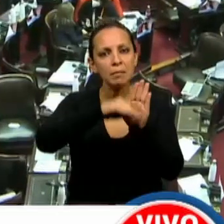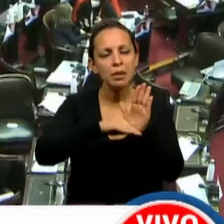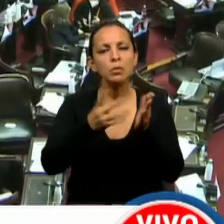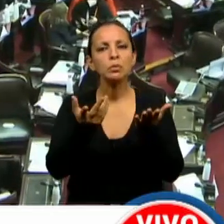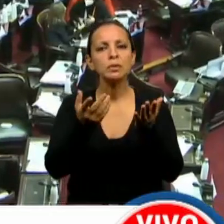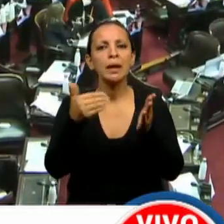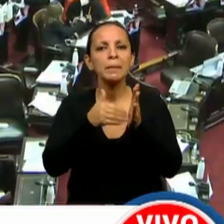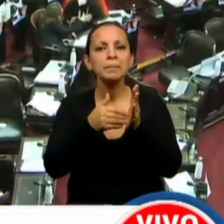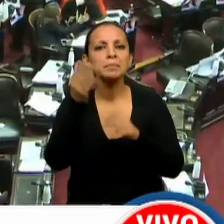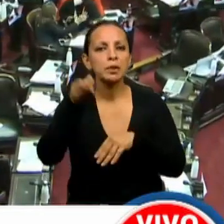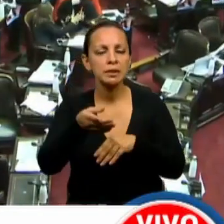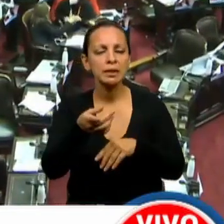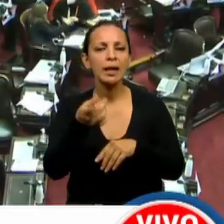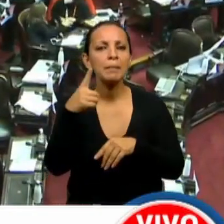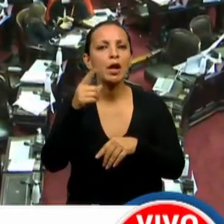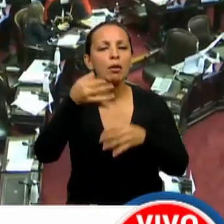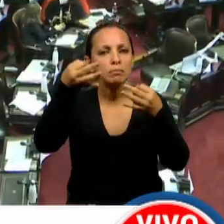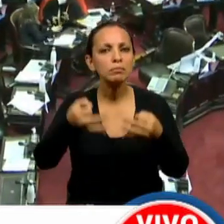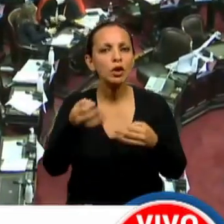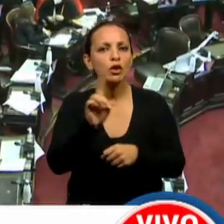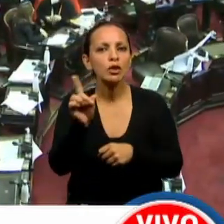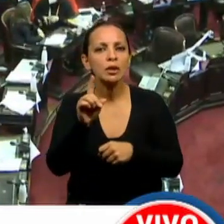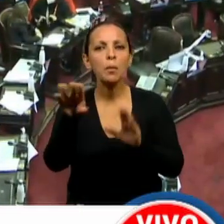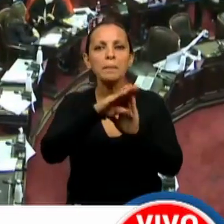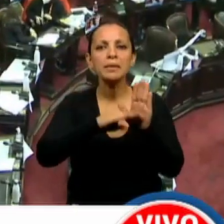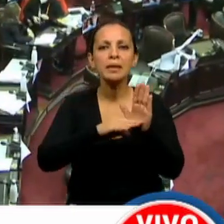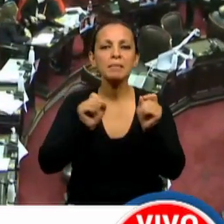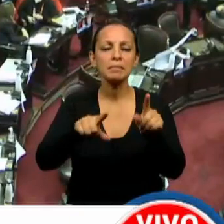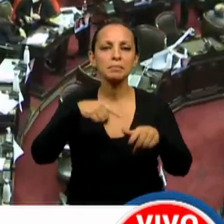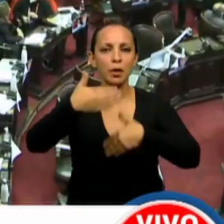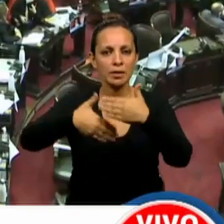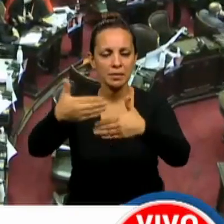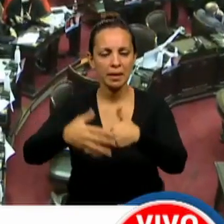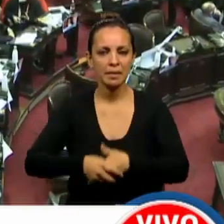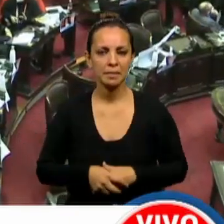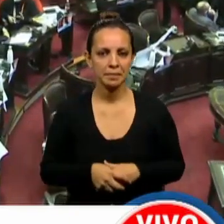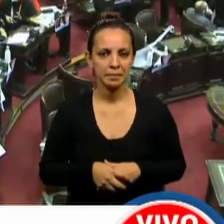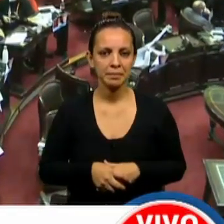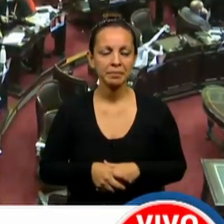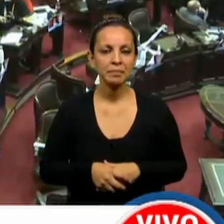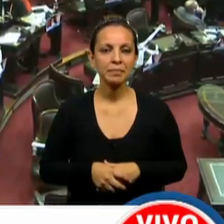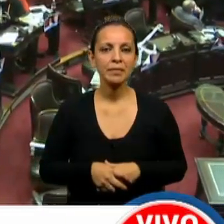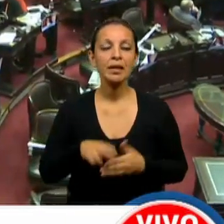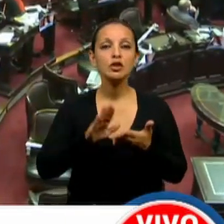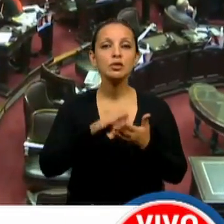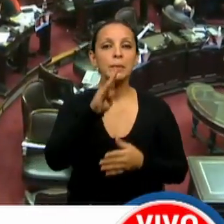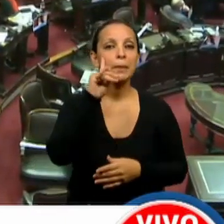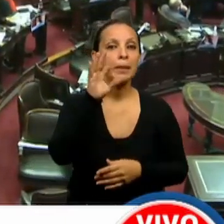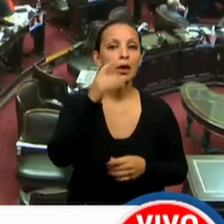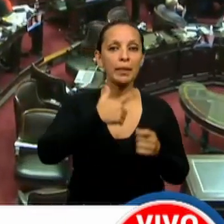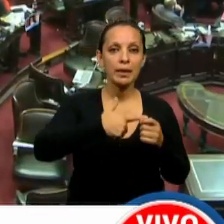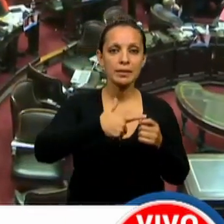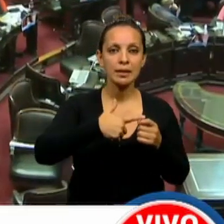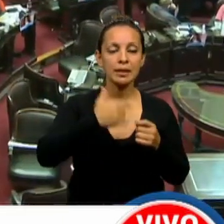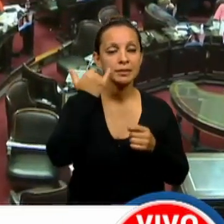hoy vigente y que no se cumple con el principio de progresividad. En el caso del biodiesel, y ya